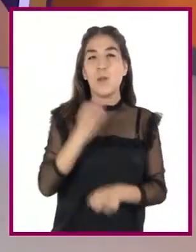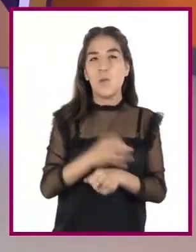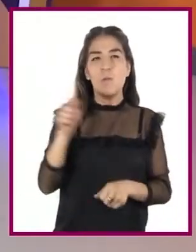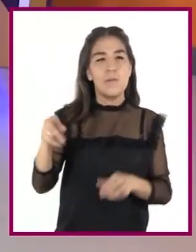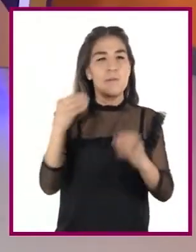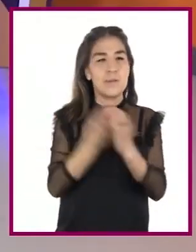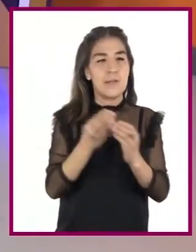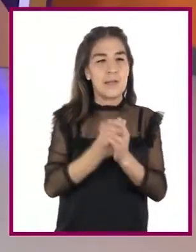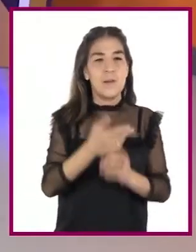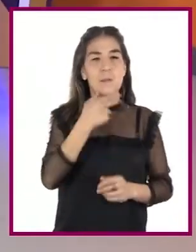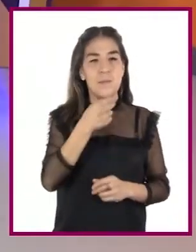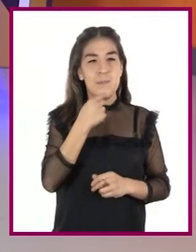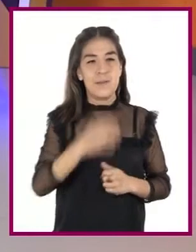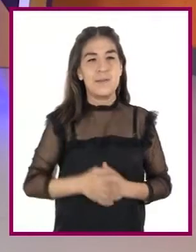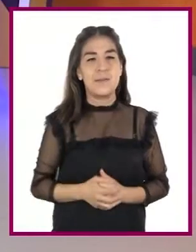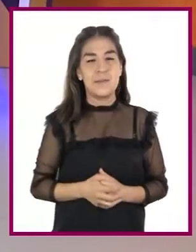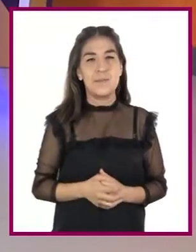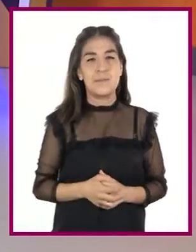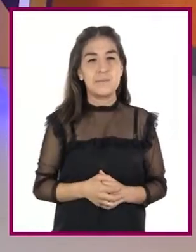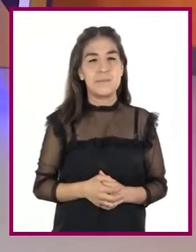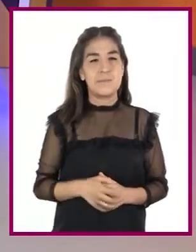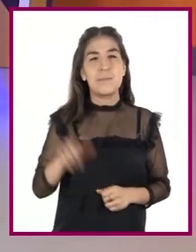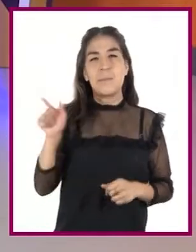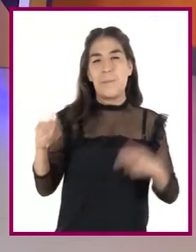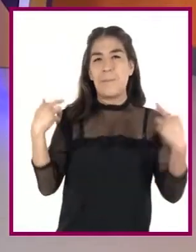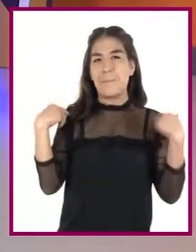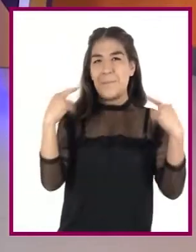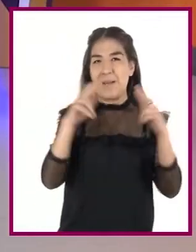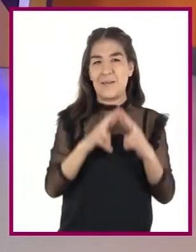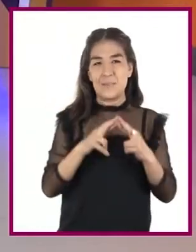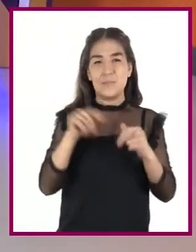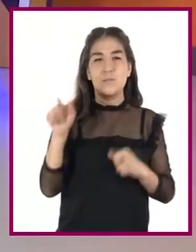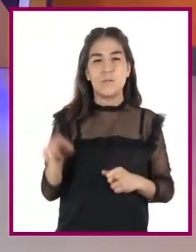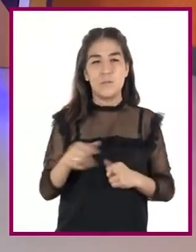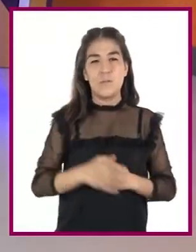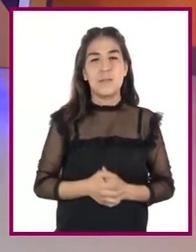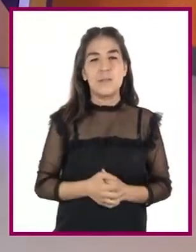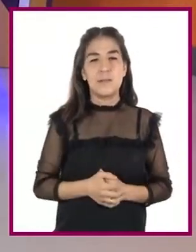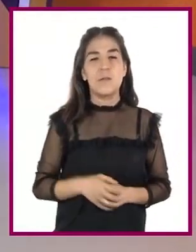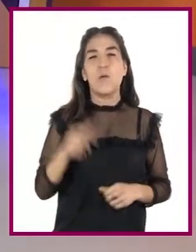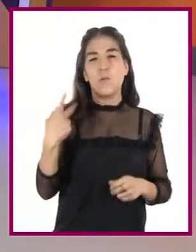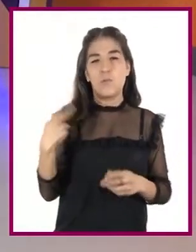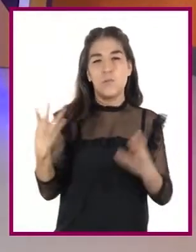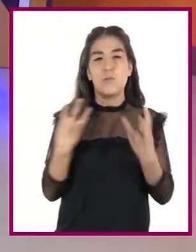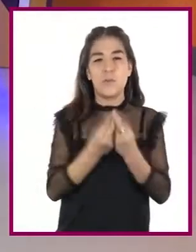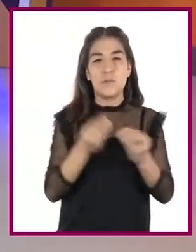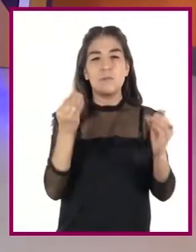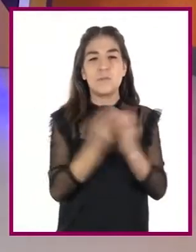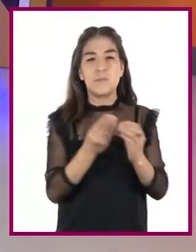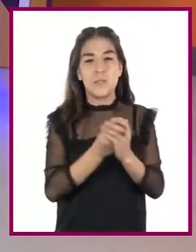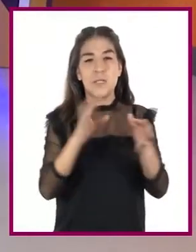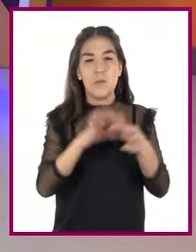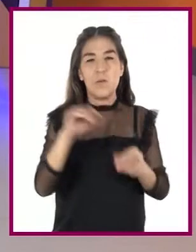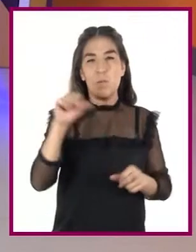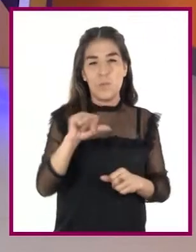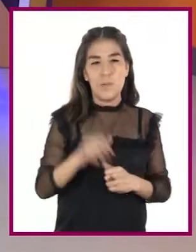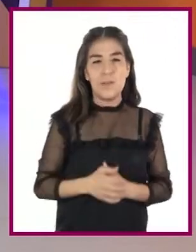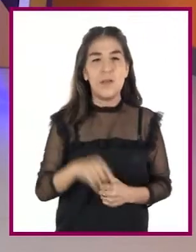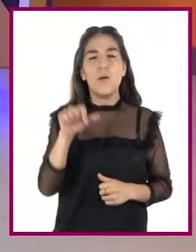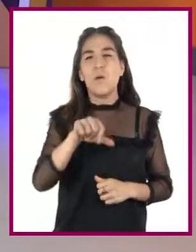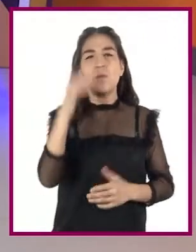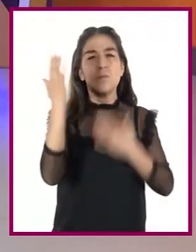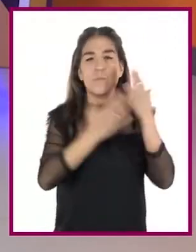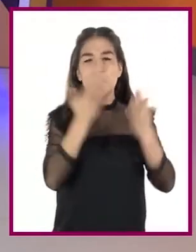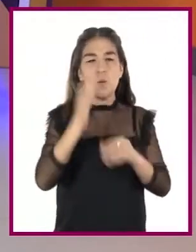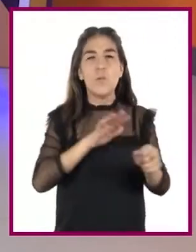profesor Gilaturo Saavedra Mercado y juntos conduciremos esta sesión. Gracias, maestro Jorge. En esta ocasión estudiaremos el tema